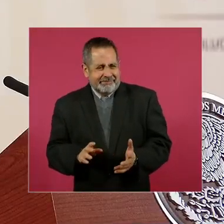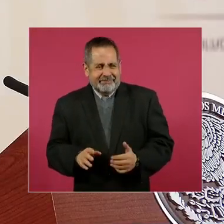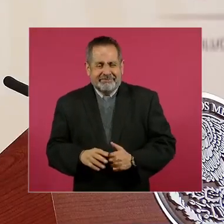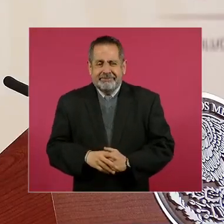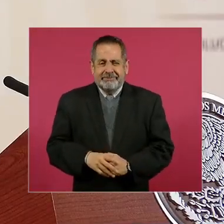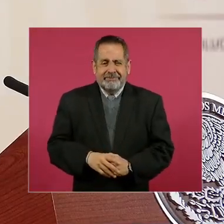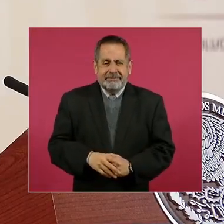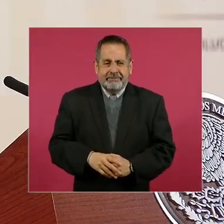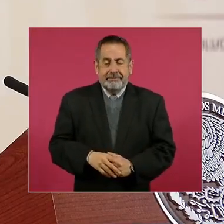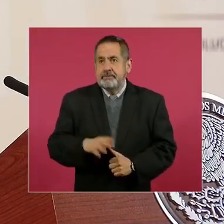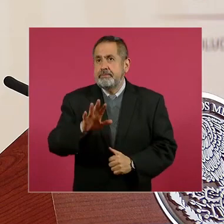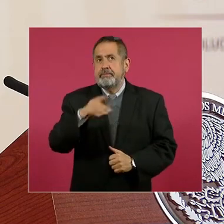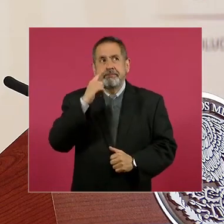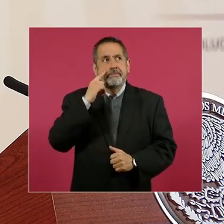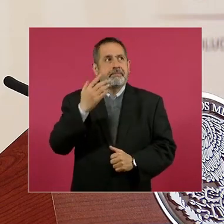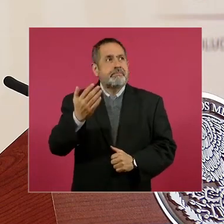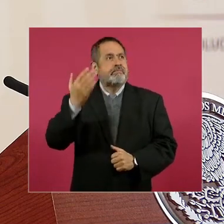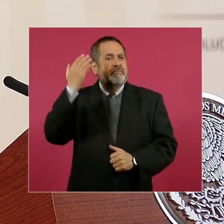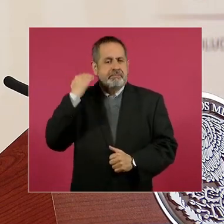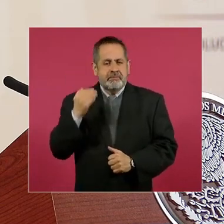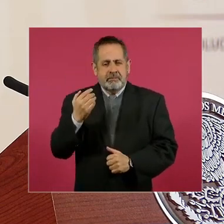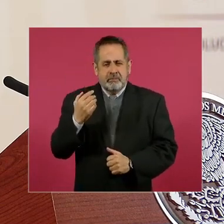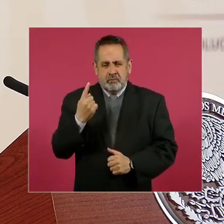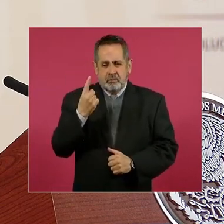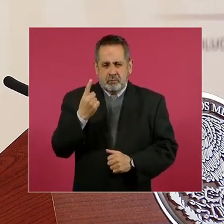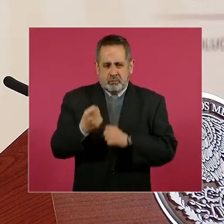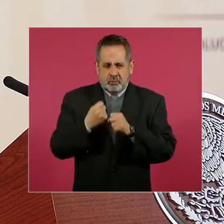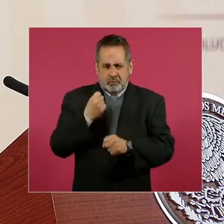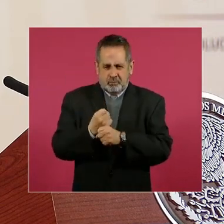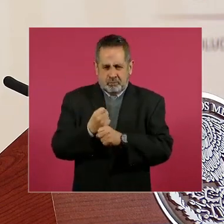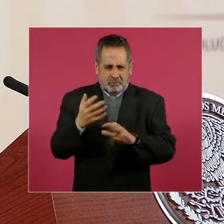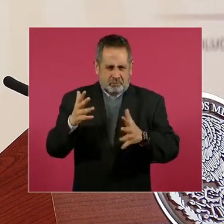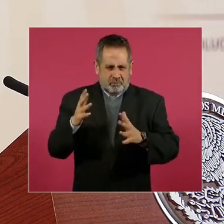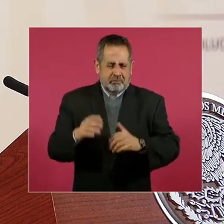Hace como un año menos,